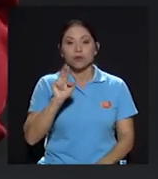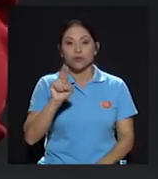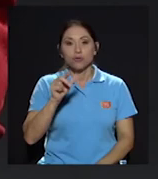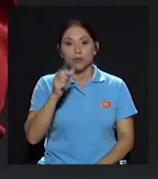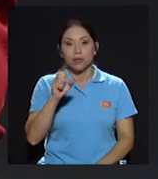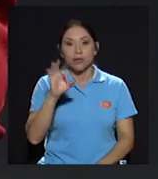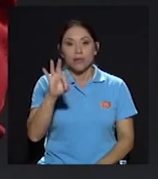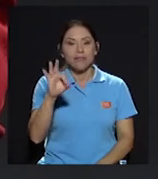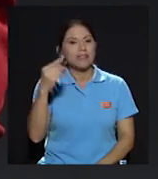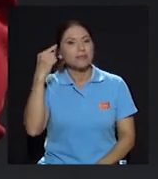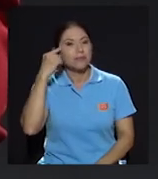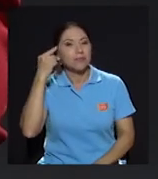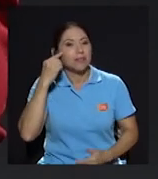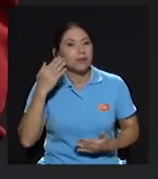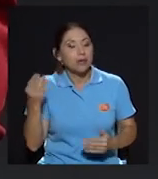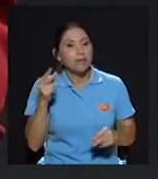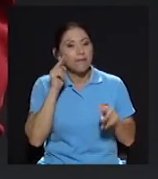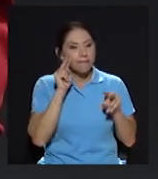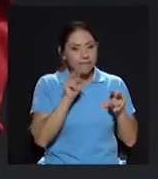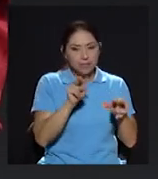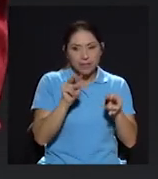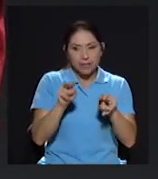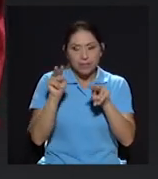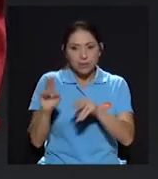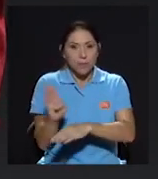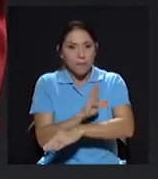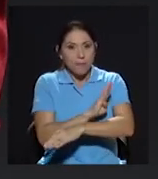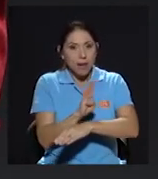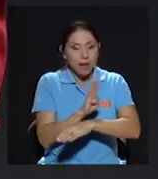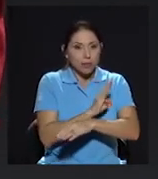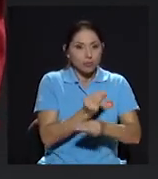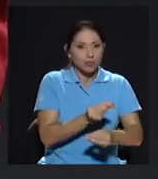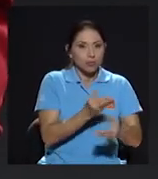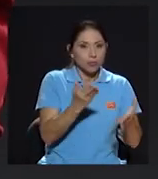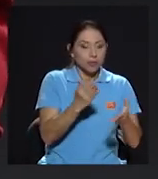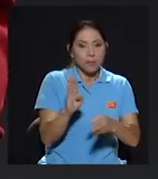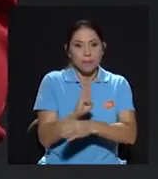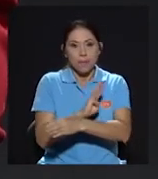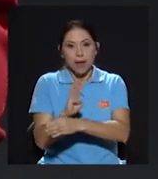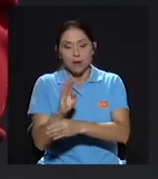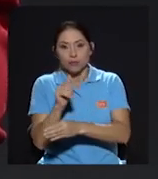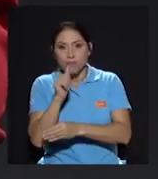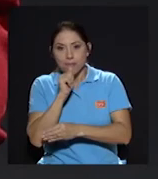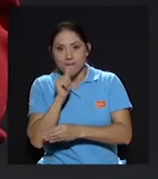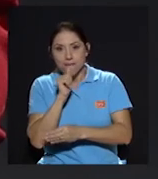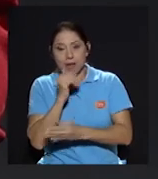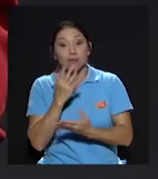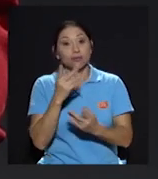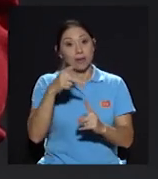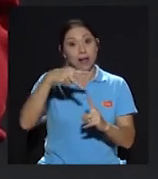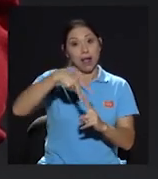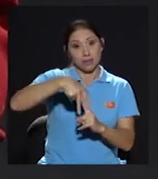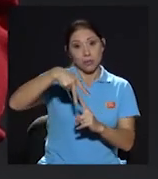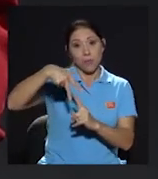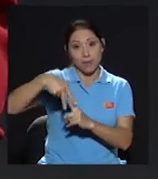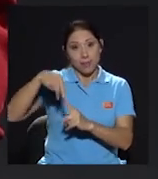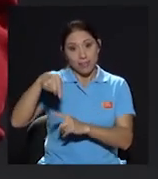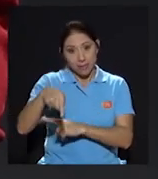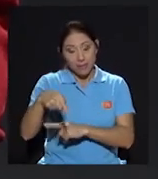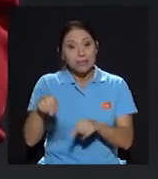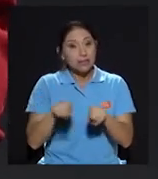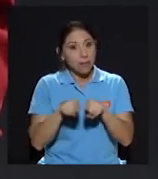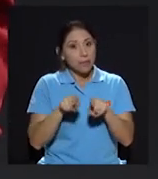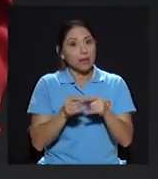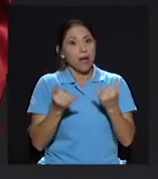de los bancos estatales de los bancos privados de las cooperativas verdad que es un mercado que ha crecido